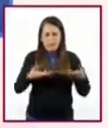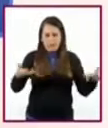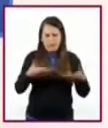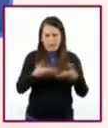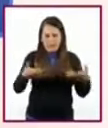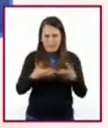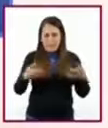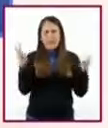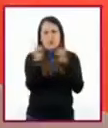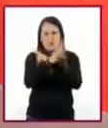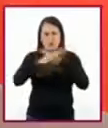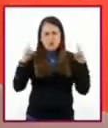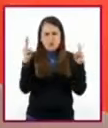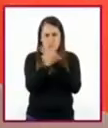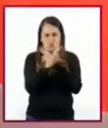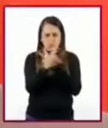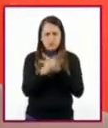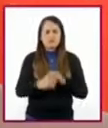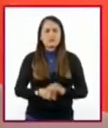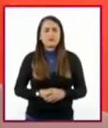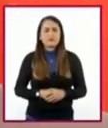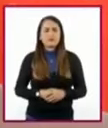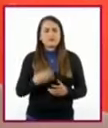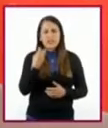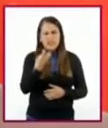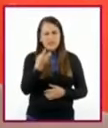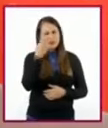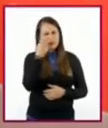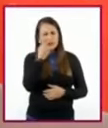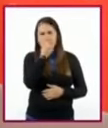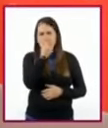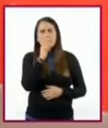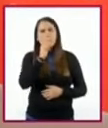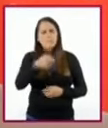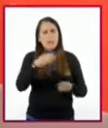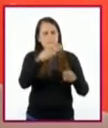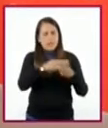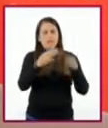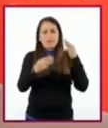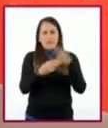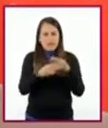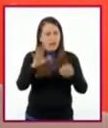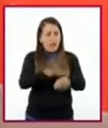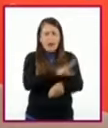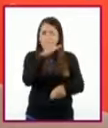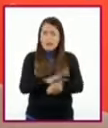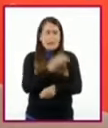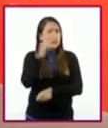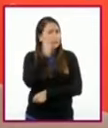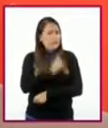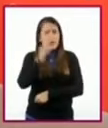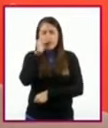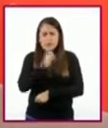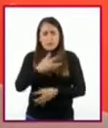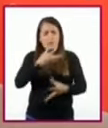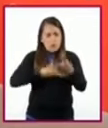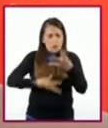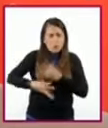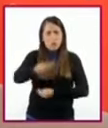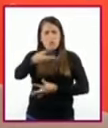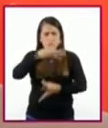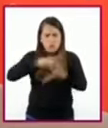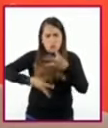el aire que los rodea. Desde esta perspectiva, la materia y la energía están en constante intercambio y